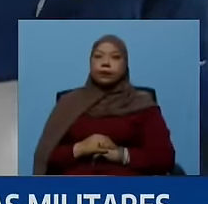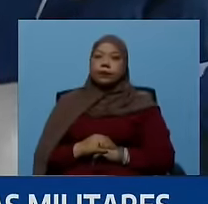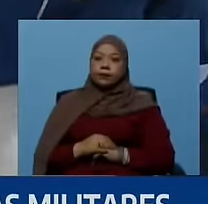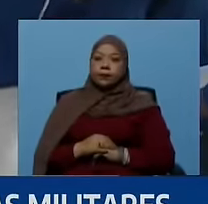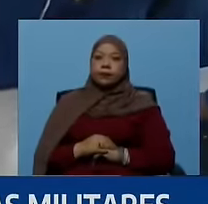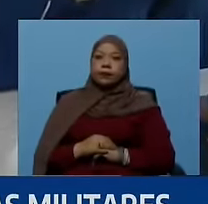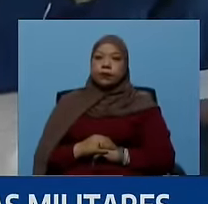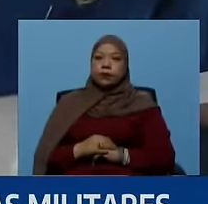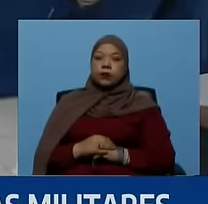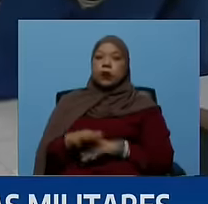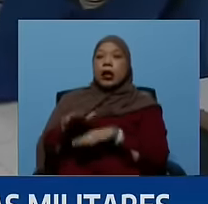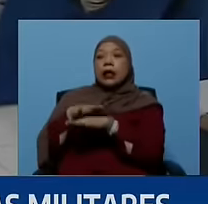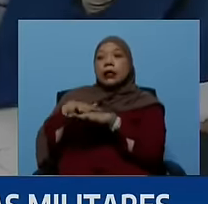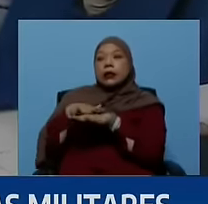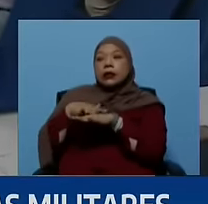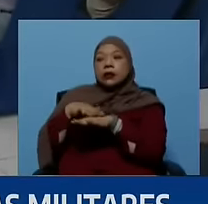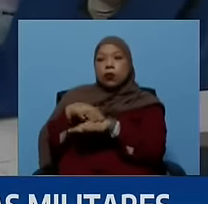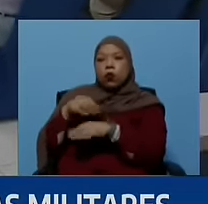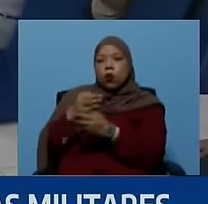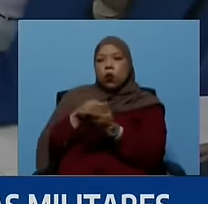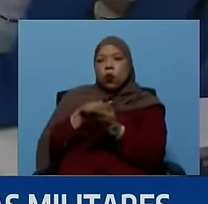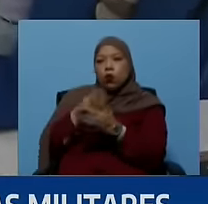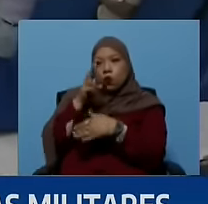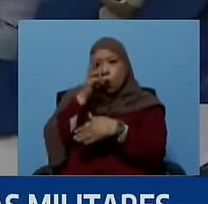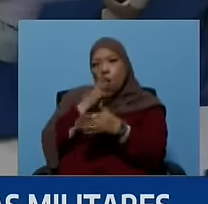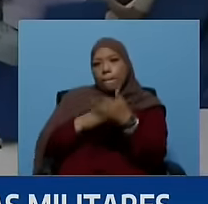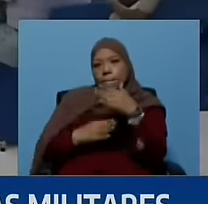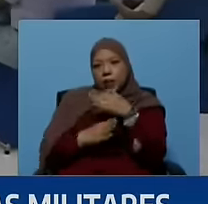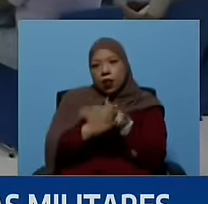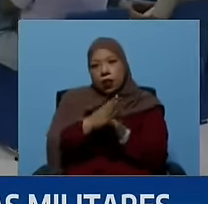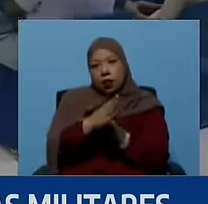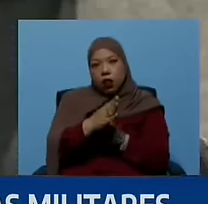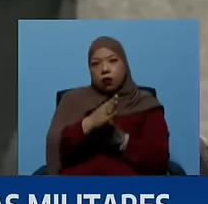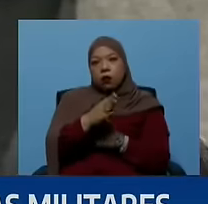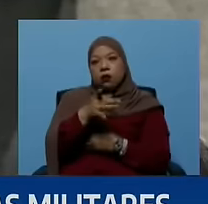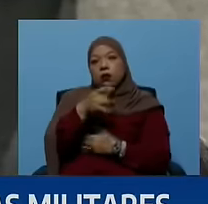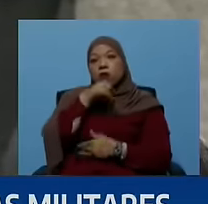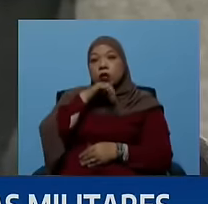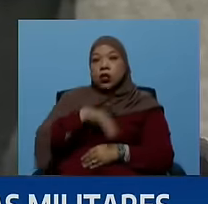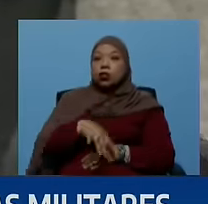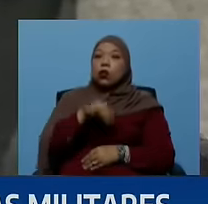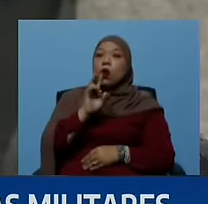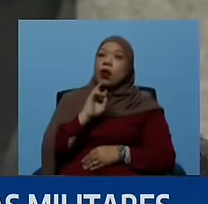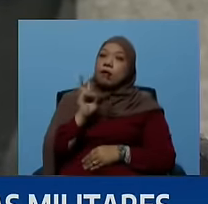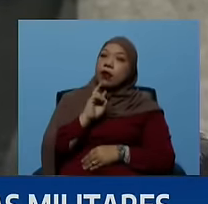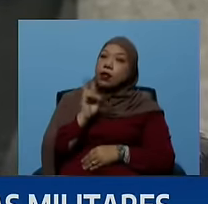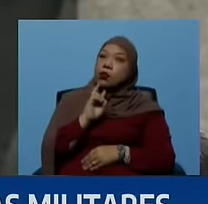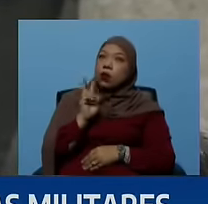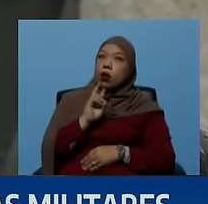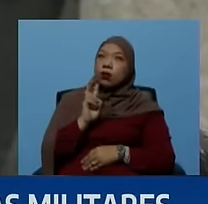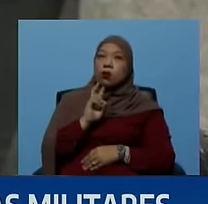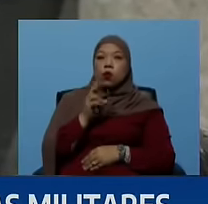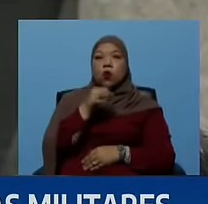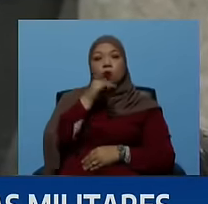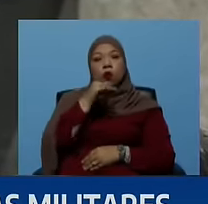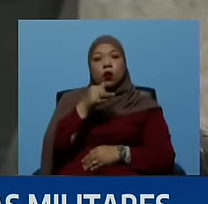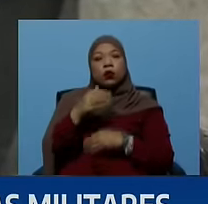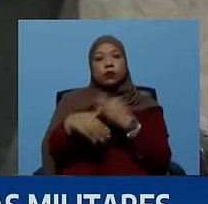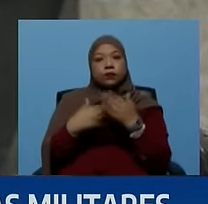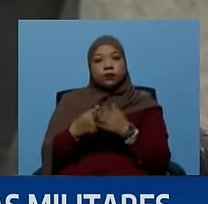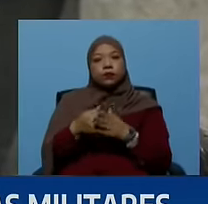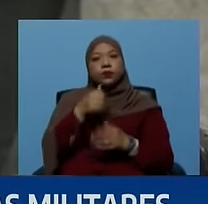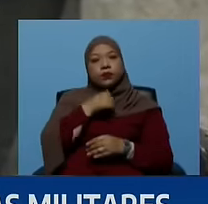bueno modestia pues uno no tiene tanta historia en este país no tiene tanta